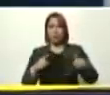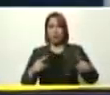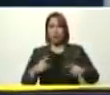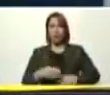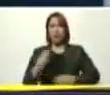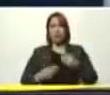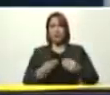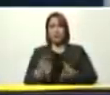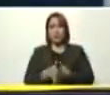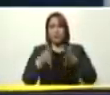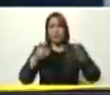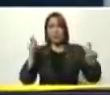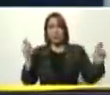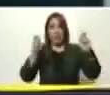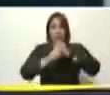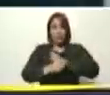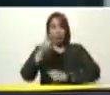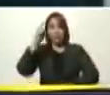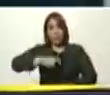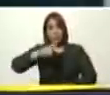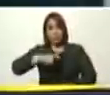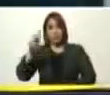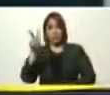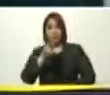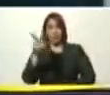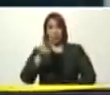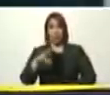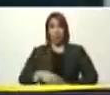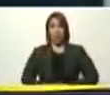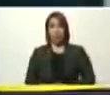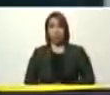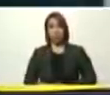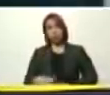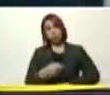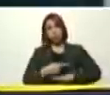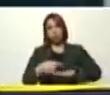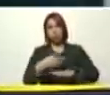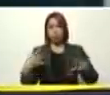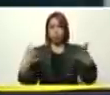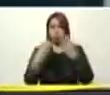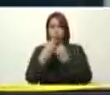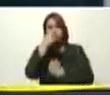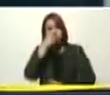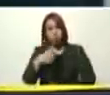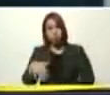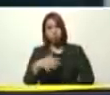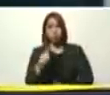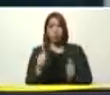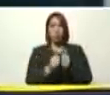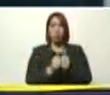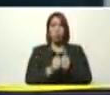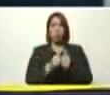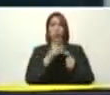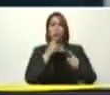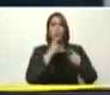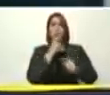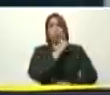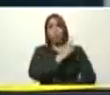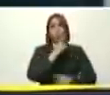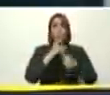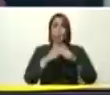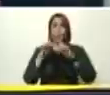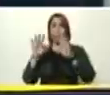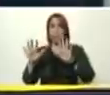esos grandes cambios que necesita Venezuela es gobernar junto al pueblo con el 1 por 10 del